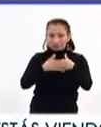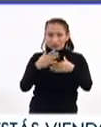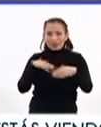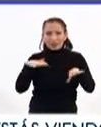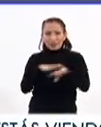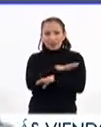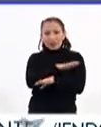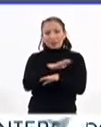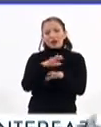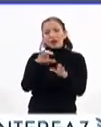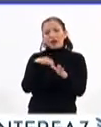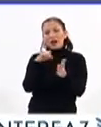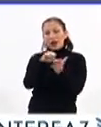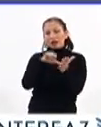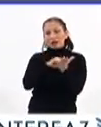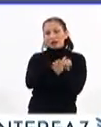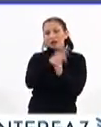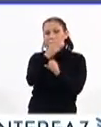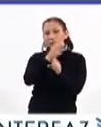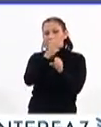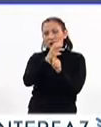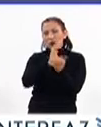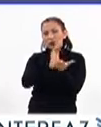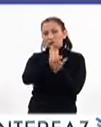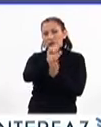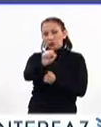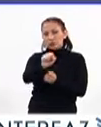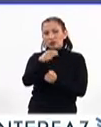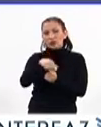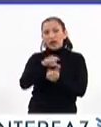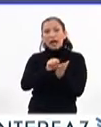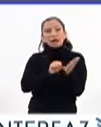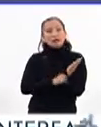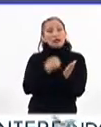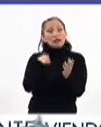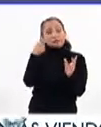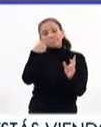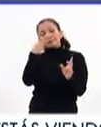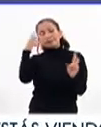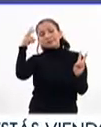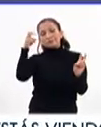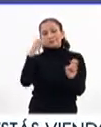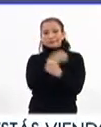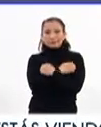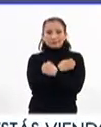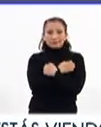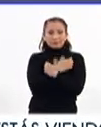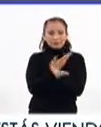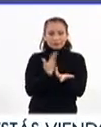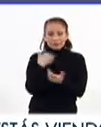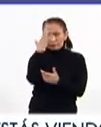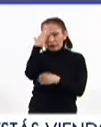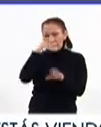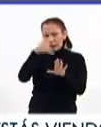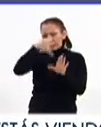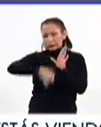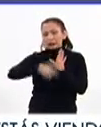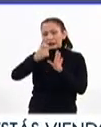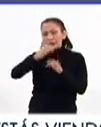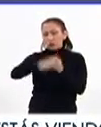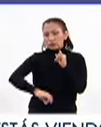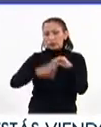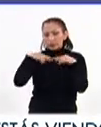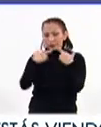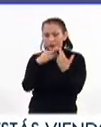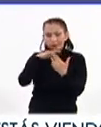de la reforma al artículo 3º constitucional, por supuesto el artículo que refiere a la educación. Conozcamos más detalles de esta